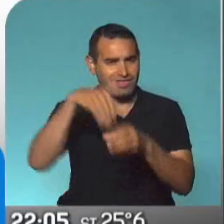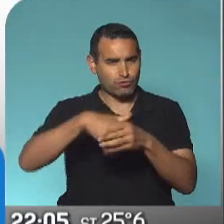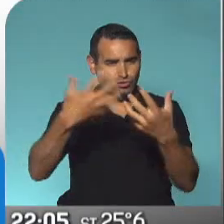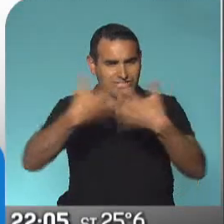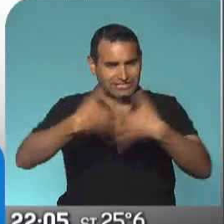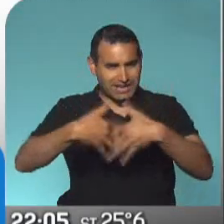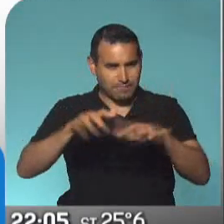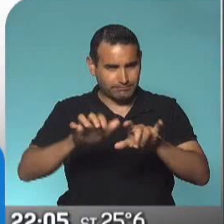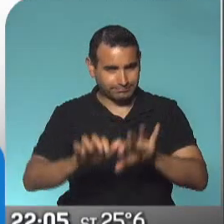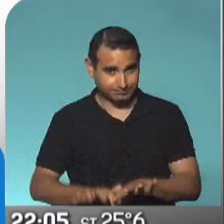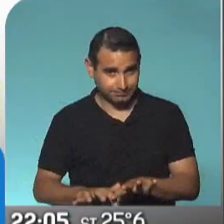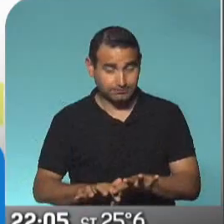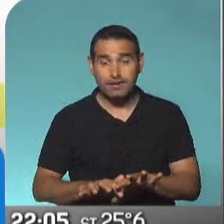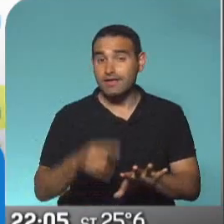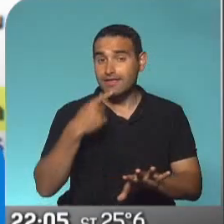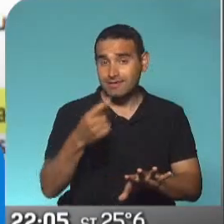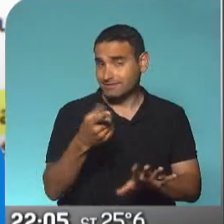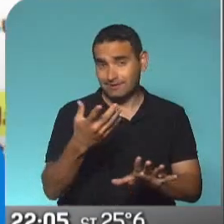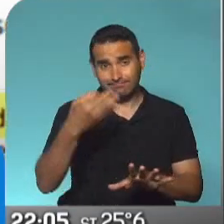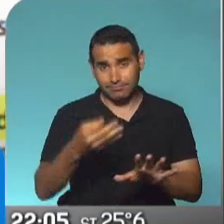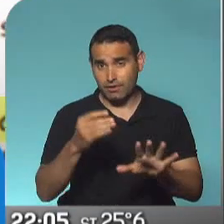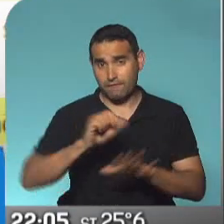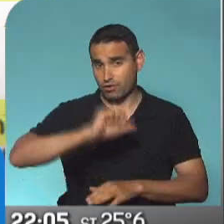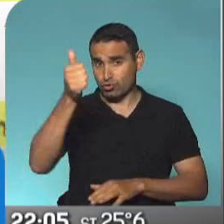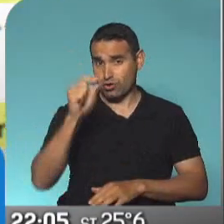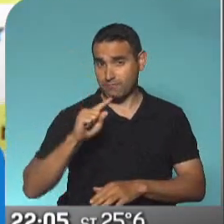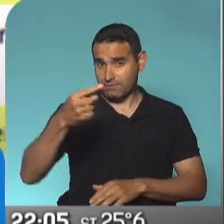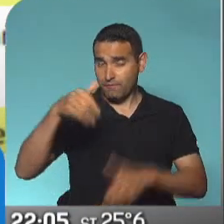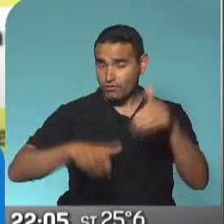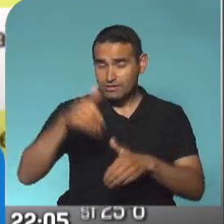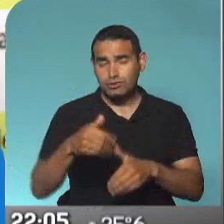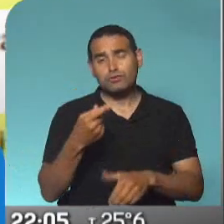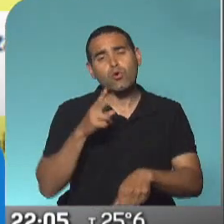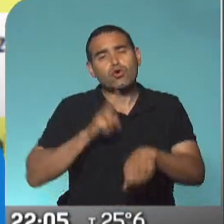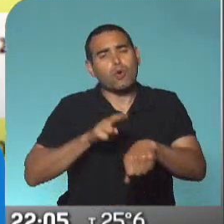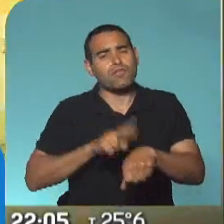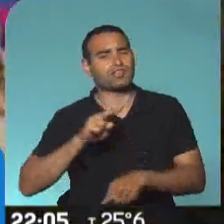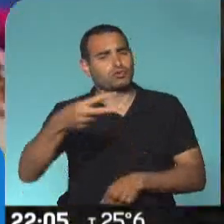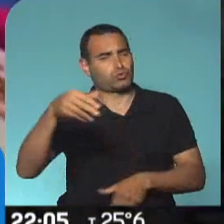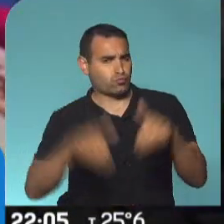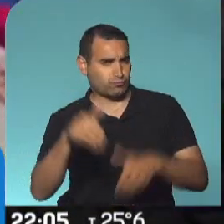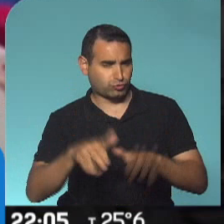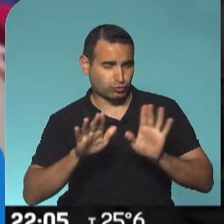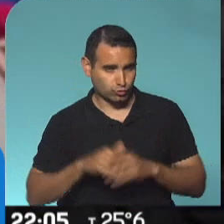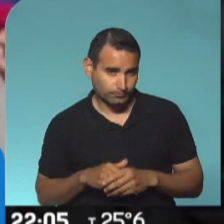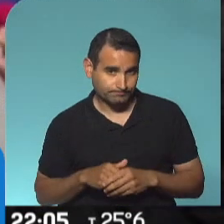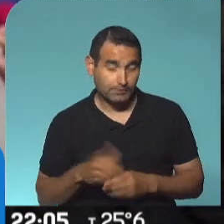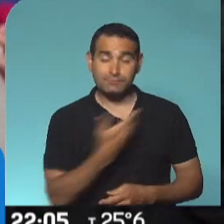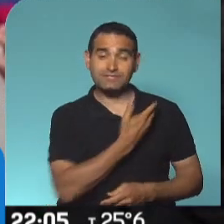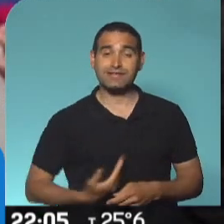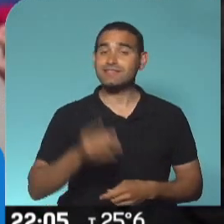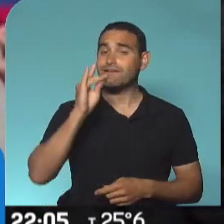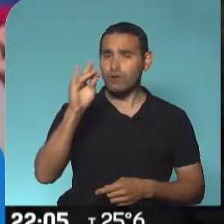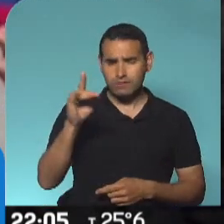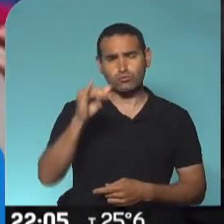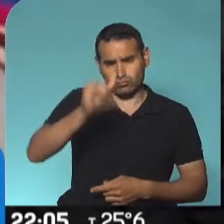alteración de planillas, y que al no poder validar la victoria en primera vuelta, sugería realizar una segunda. El presidente boliviano